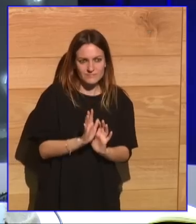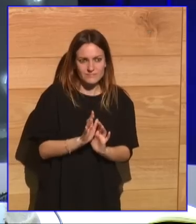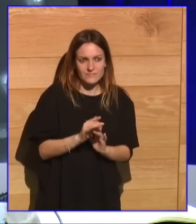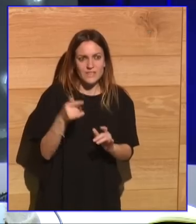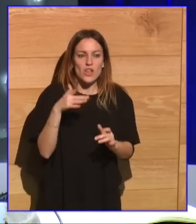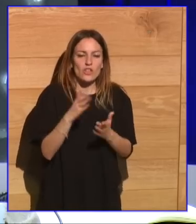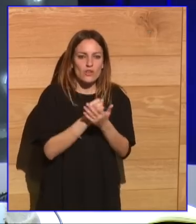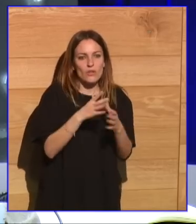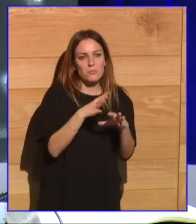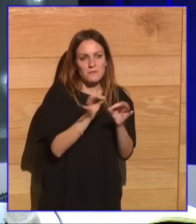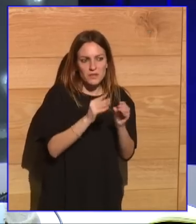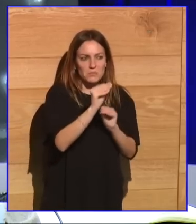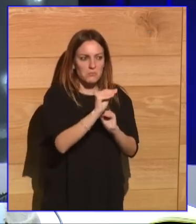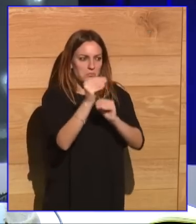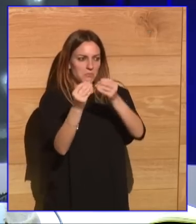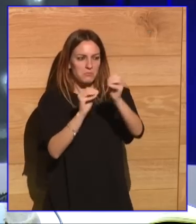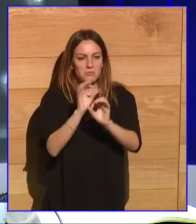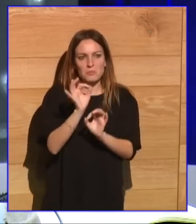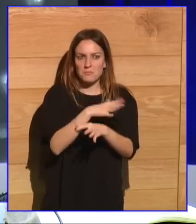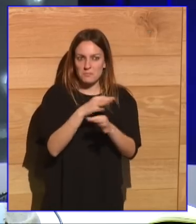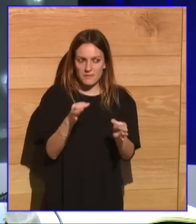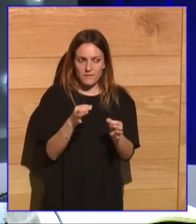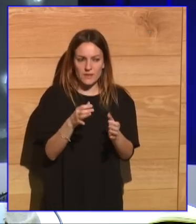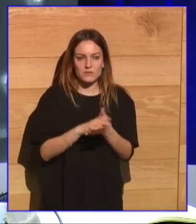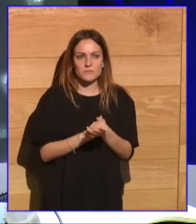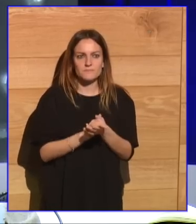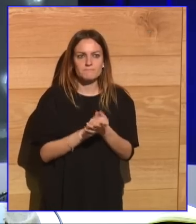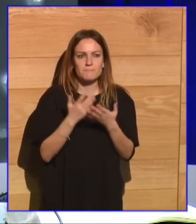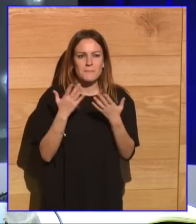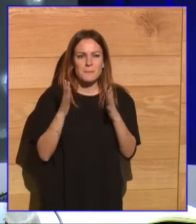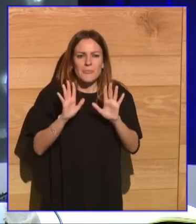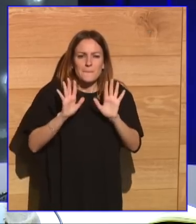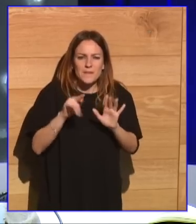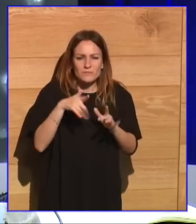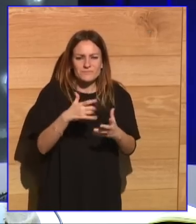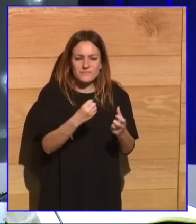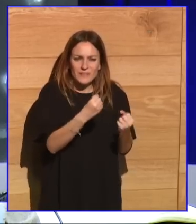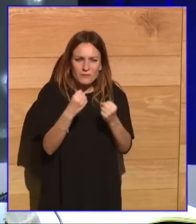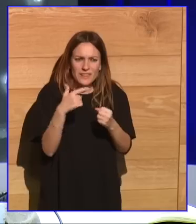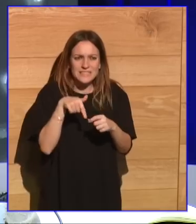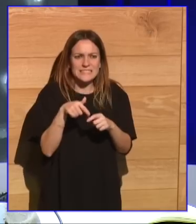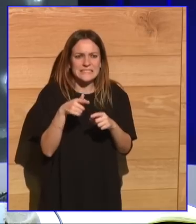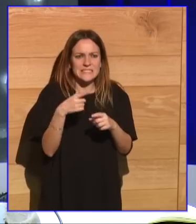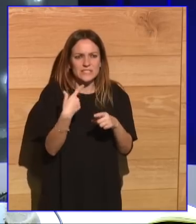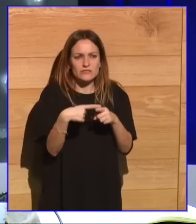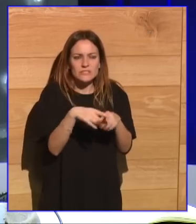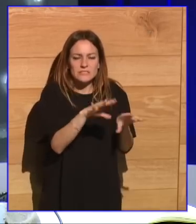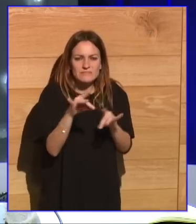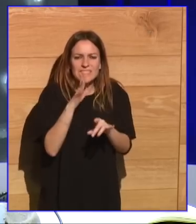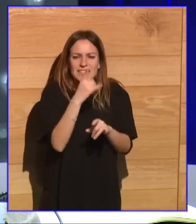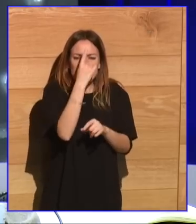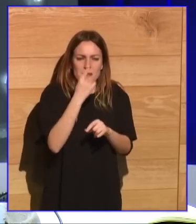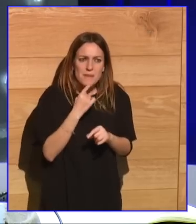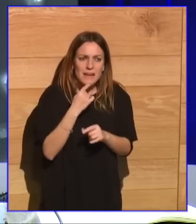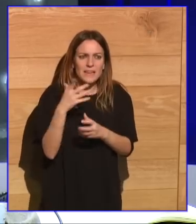todo perfectamente colocado, es Michael Cera una vez más, es un grandísimo operador, pero esa fuerza, esa textura, esa tangibilidad de las imágenes,